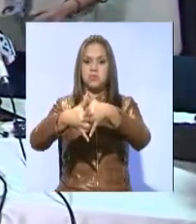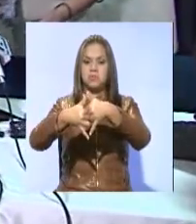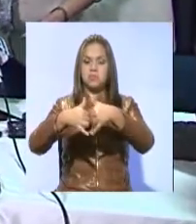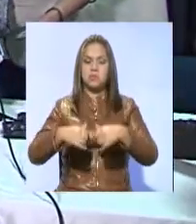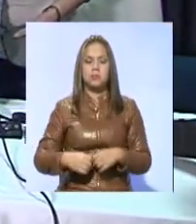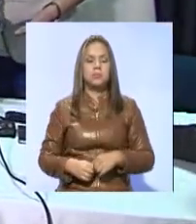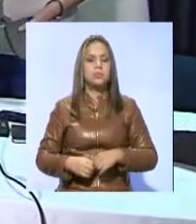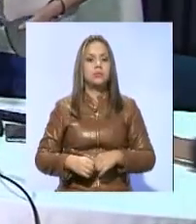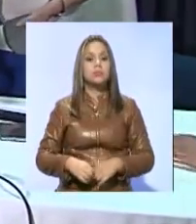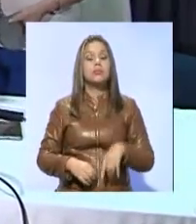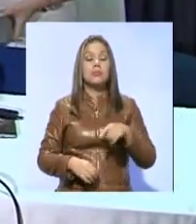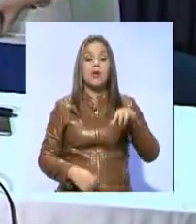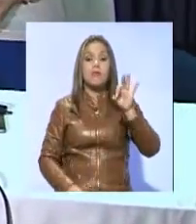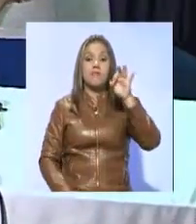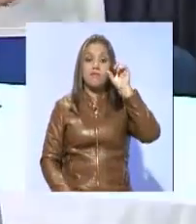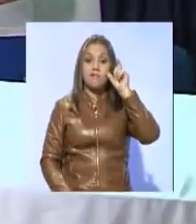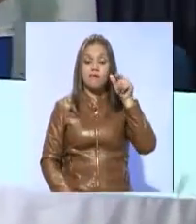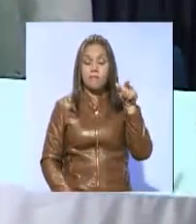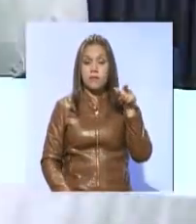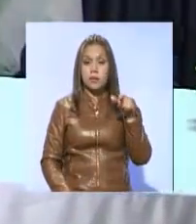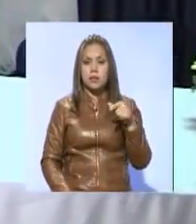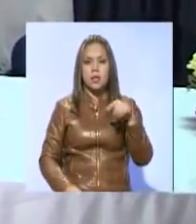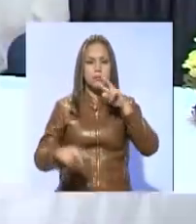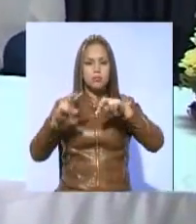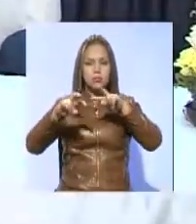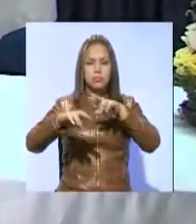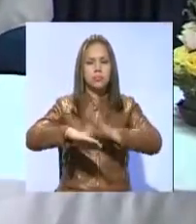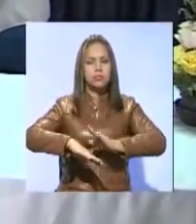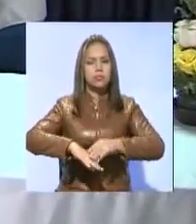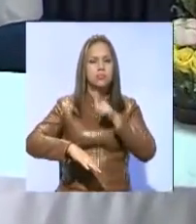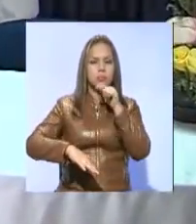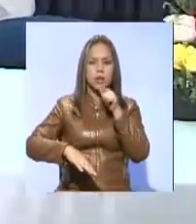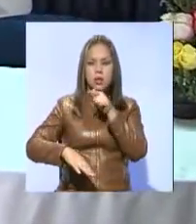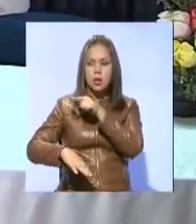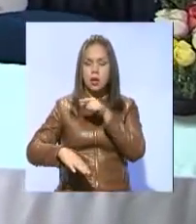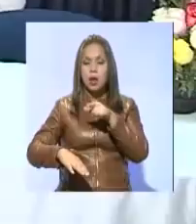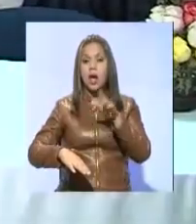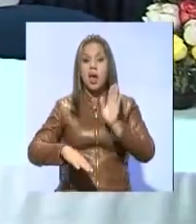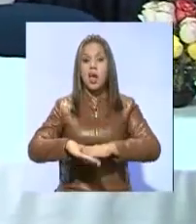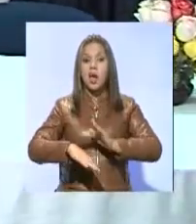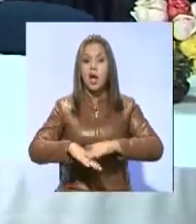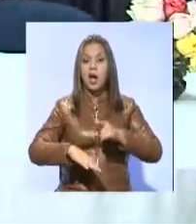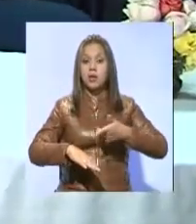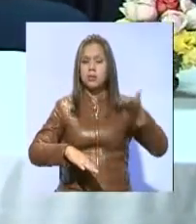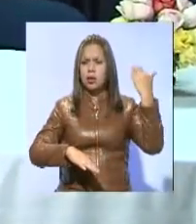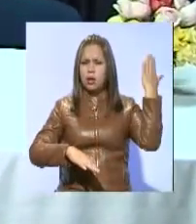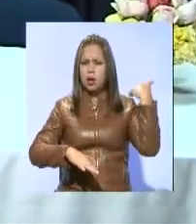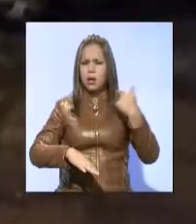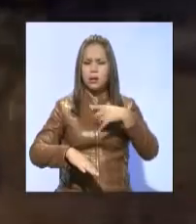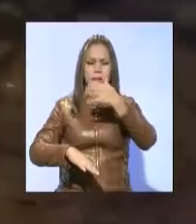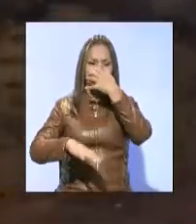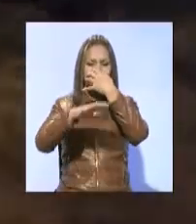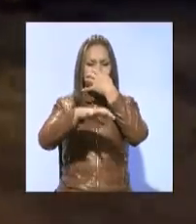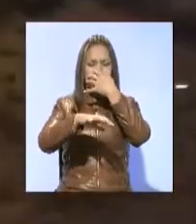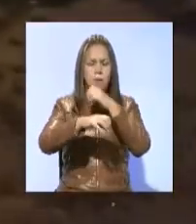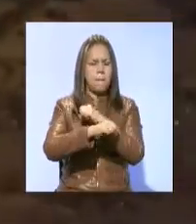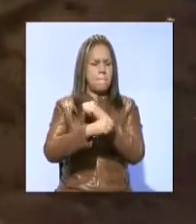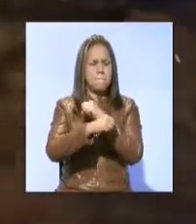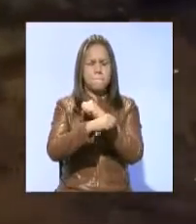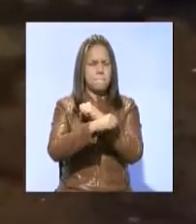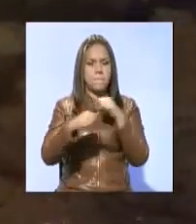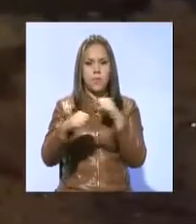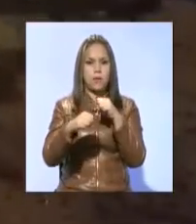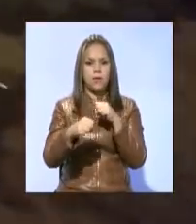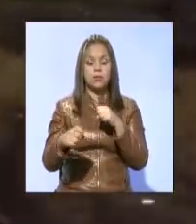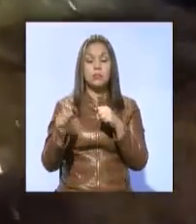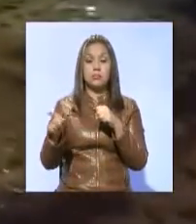La Fiscalía no solo buscará procesar a los implicados en el caso de la explosión de gas registrada en el restaurante Toronto, al norte de Quito, sino también la reparación